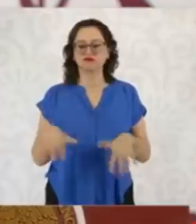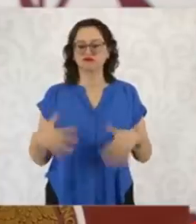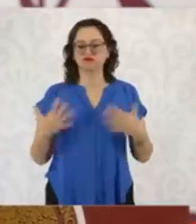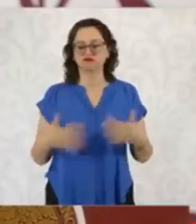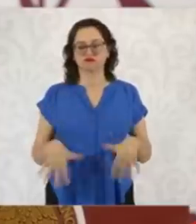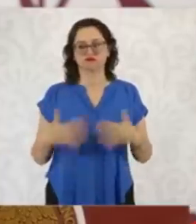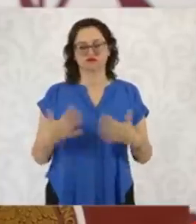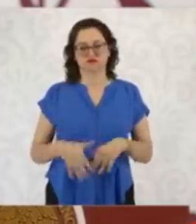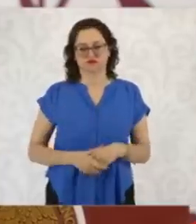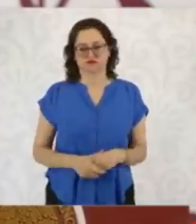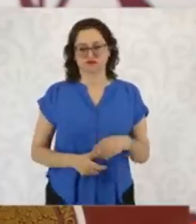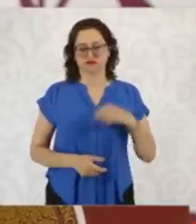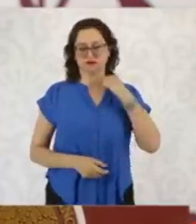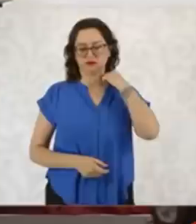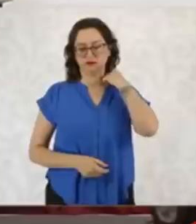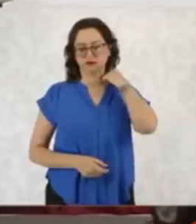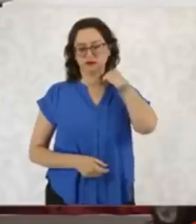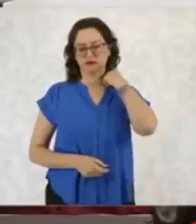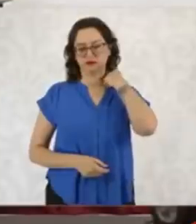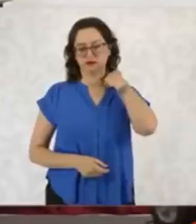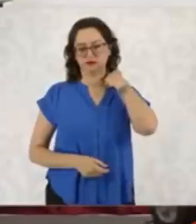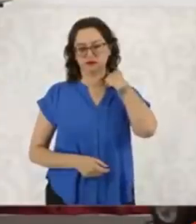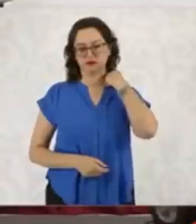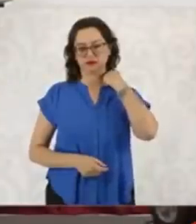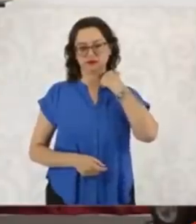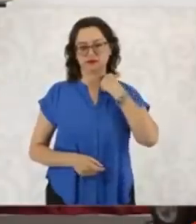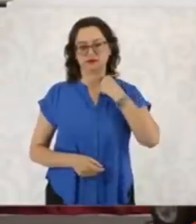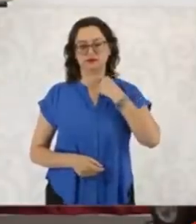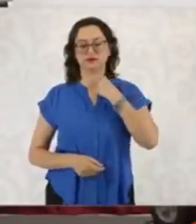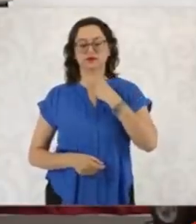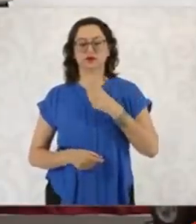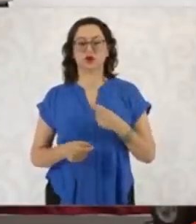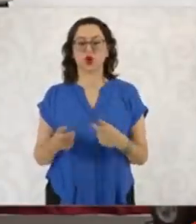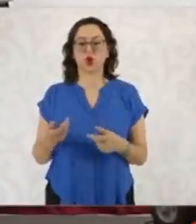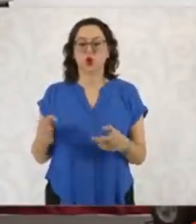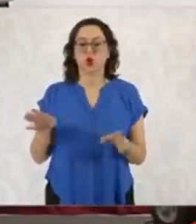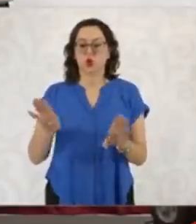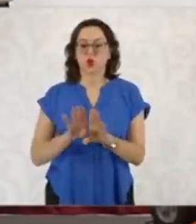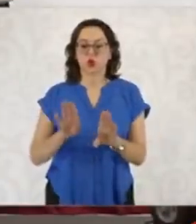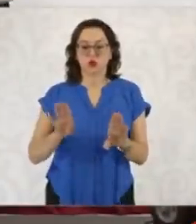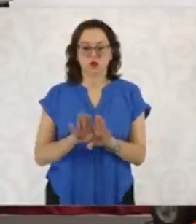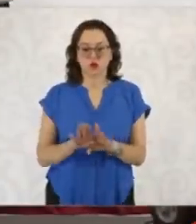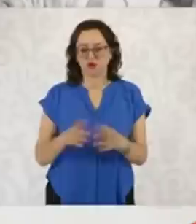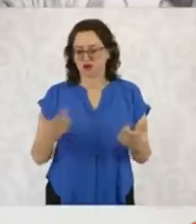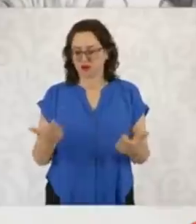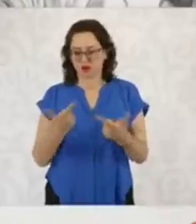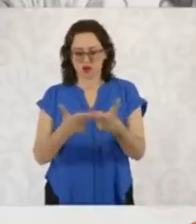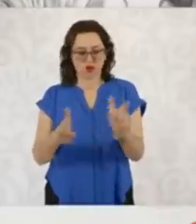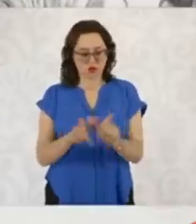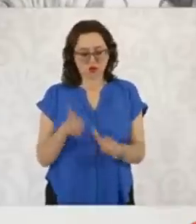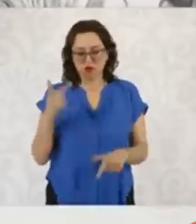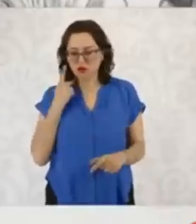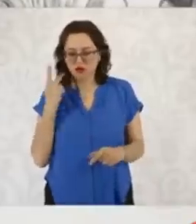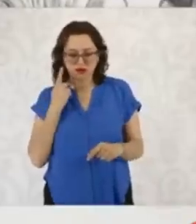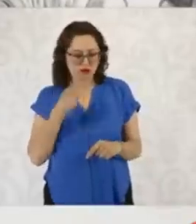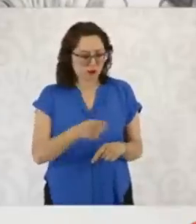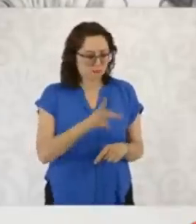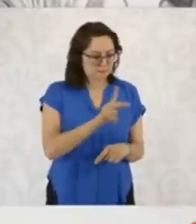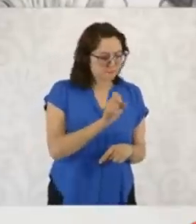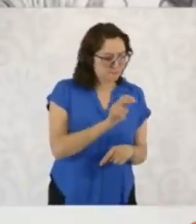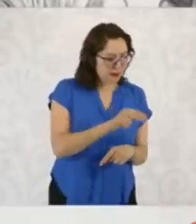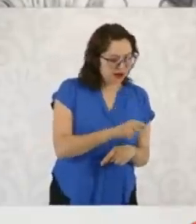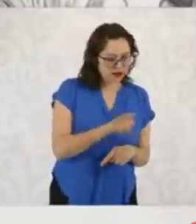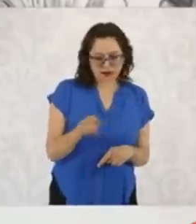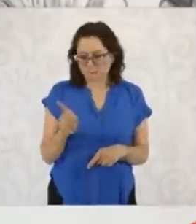Nunca podemos hablar de transición entre un partido y otro cuando en realidad las cosas no